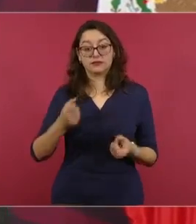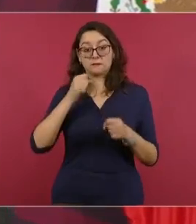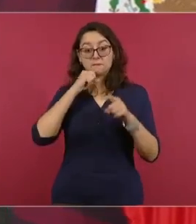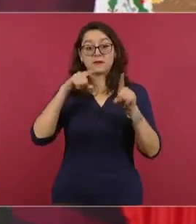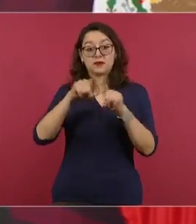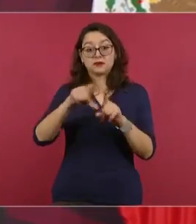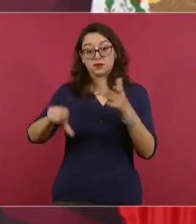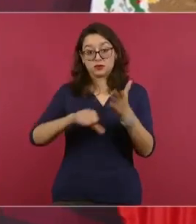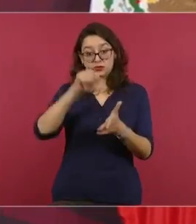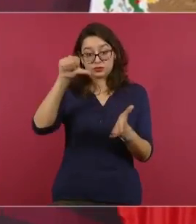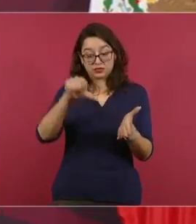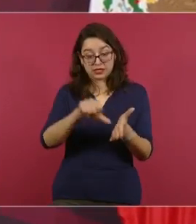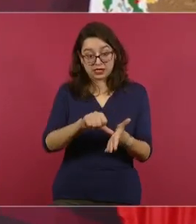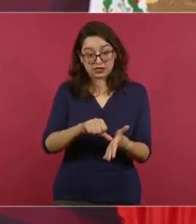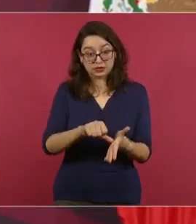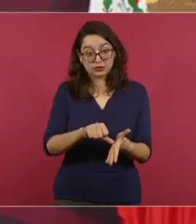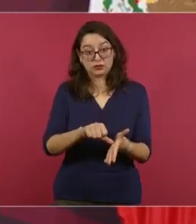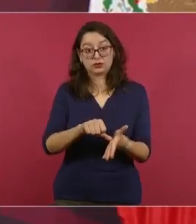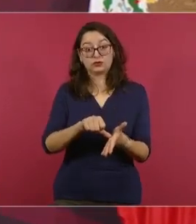los